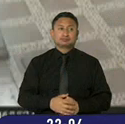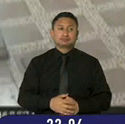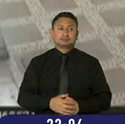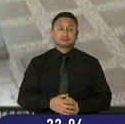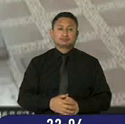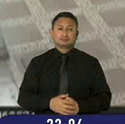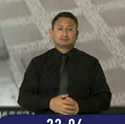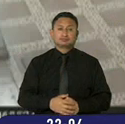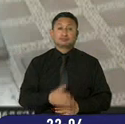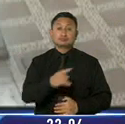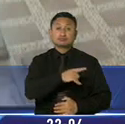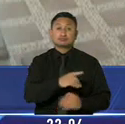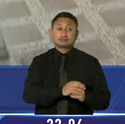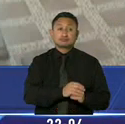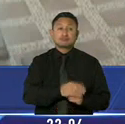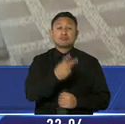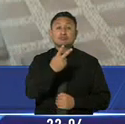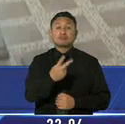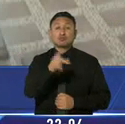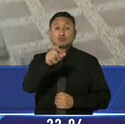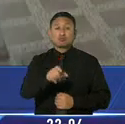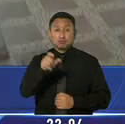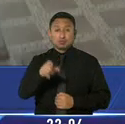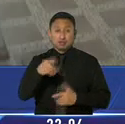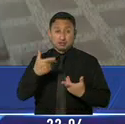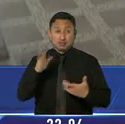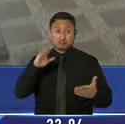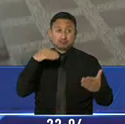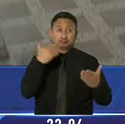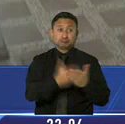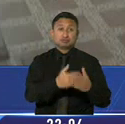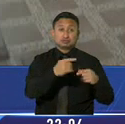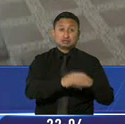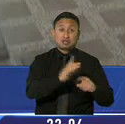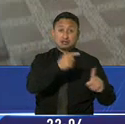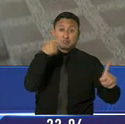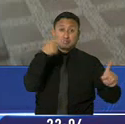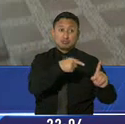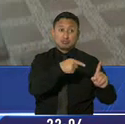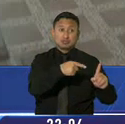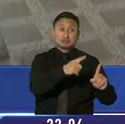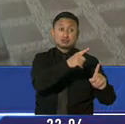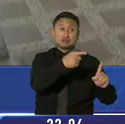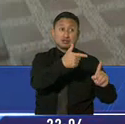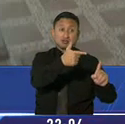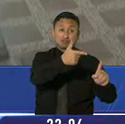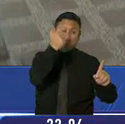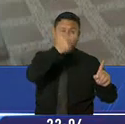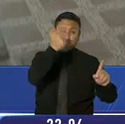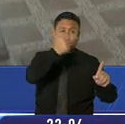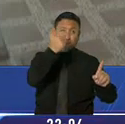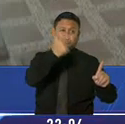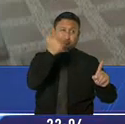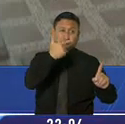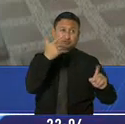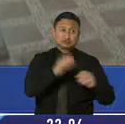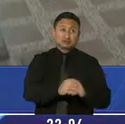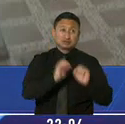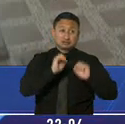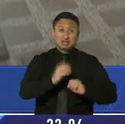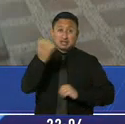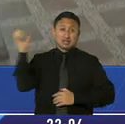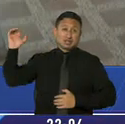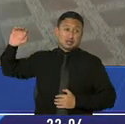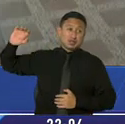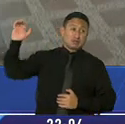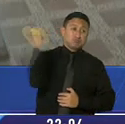Fueron 2 desconocidos quienes llegaron y dispararon en forma directa en contra de este auto parqueado y luego lanzaron bombas Molotov a su